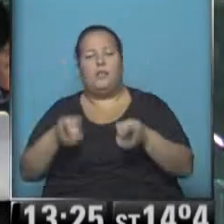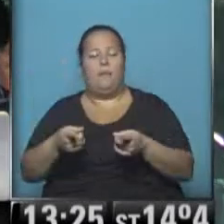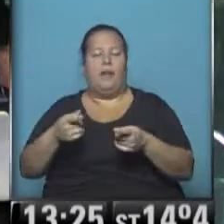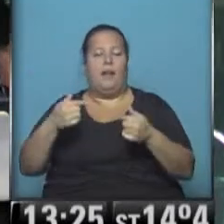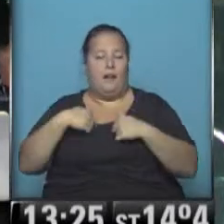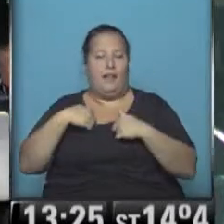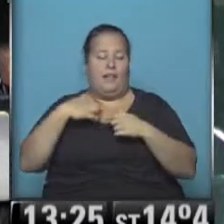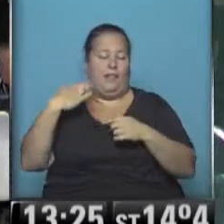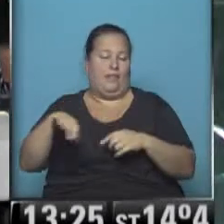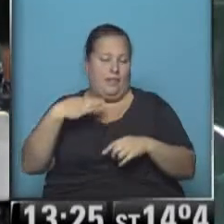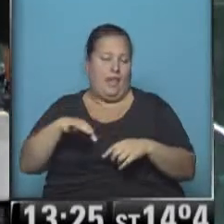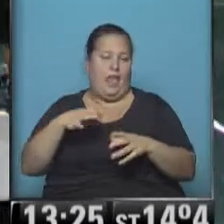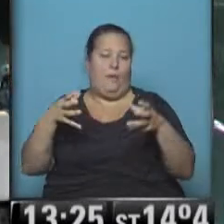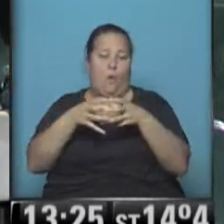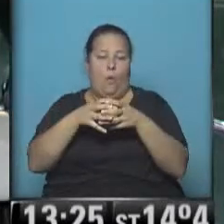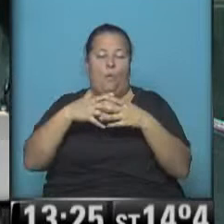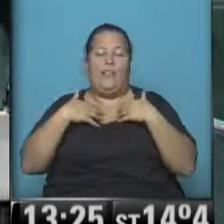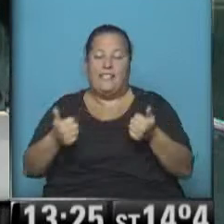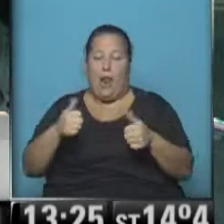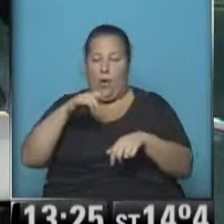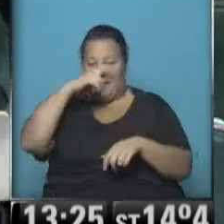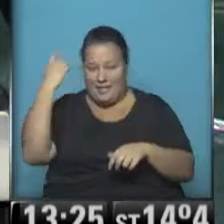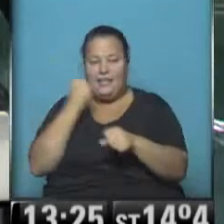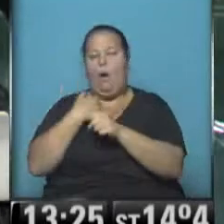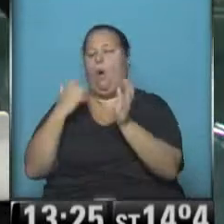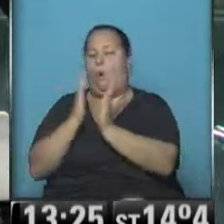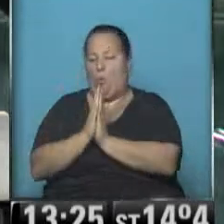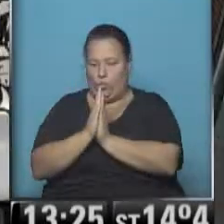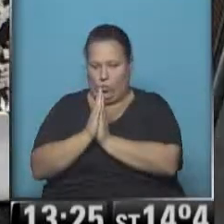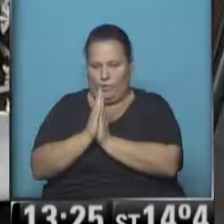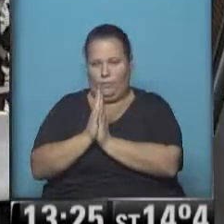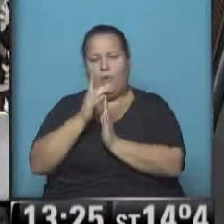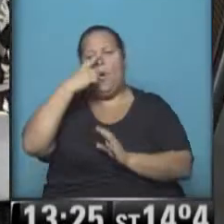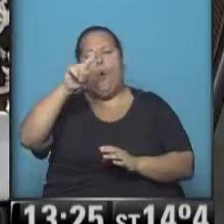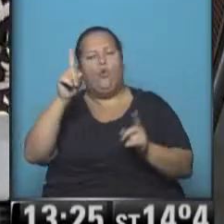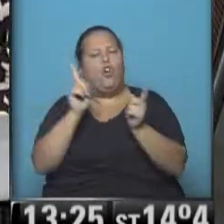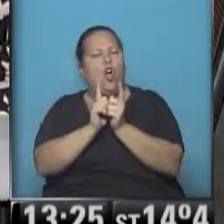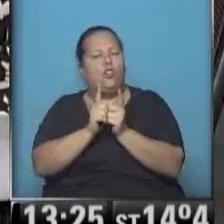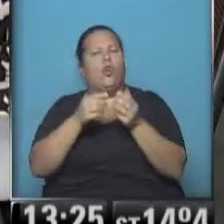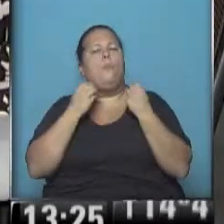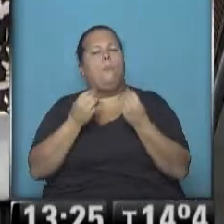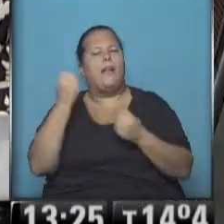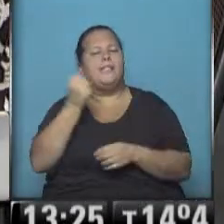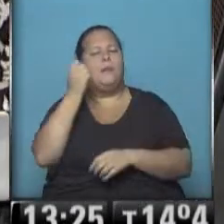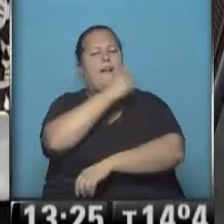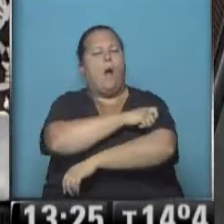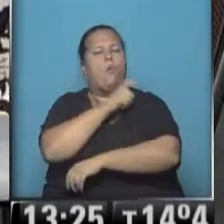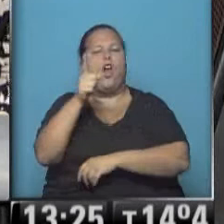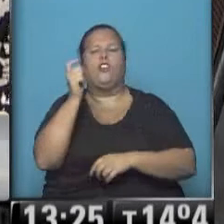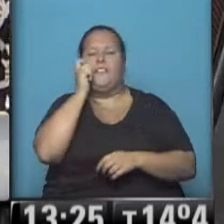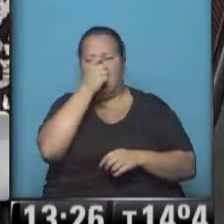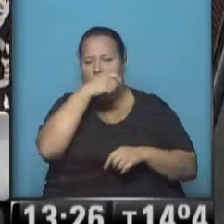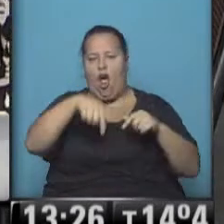nos corresponde es dirigir el área de salud del estado trabajar en conjunto en cierto ministro por último y muy cortito porque es importante vacunarse contra la varicela